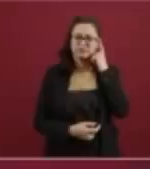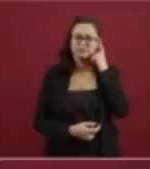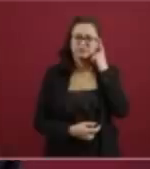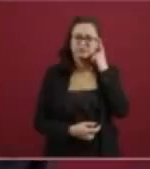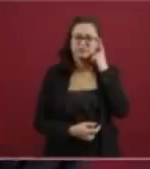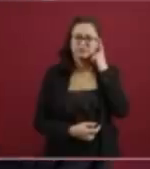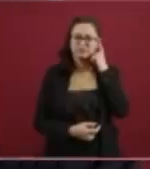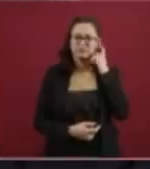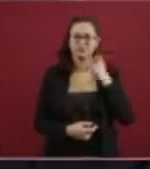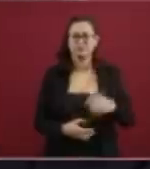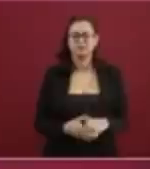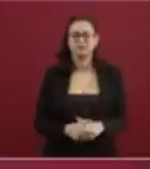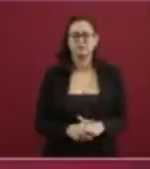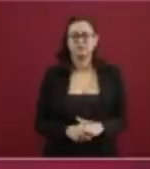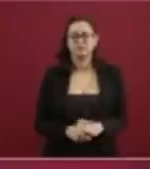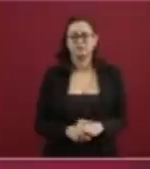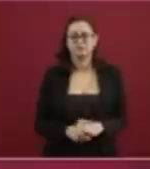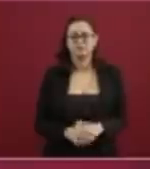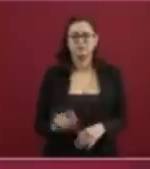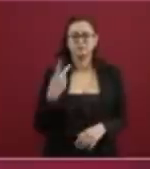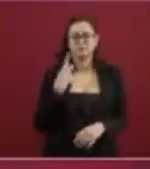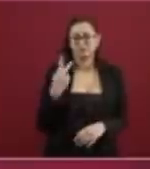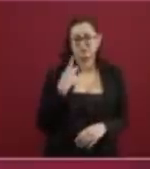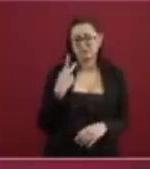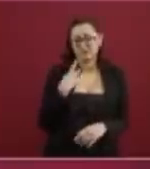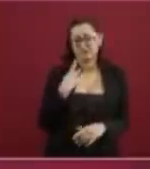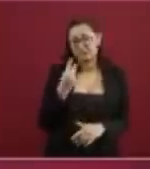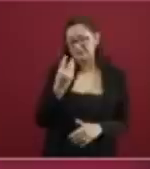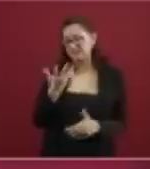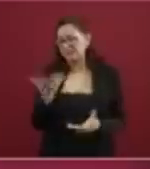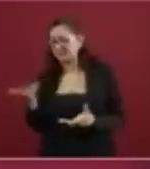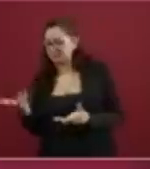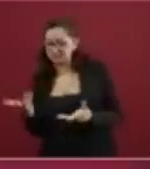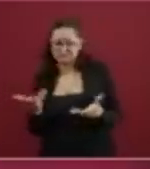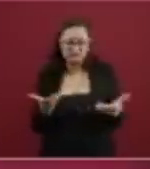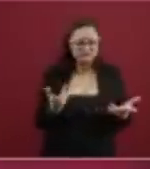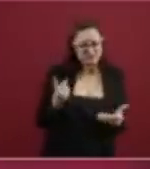es optar entre inconvenientes.